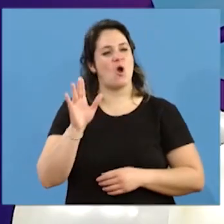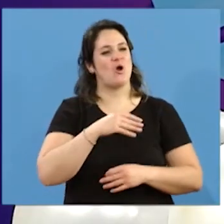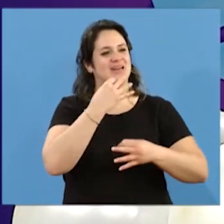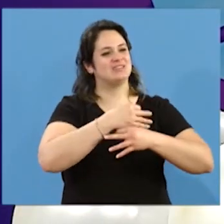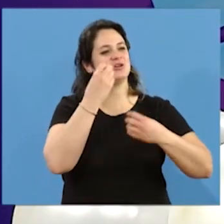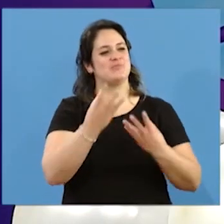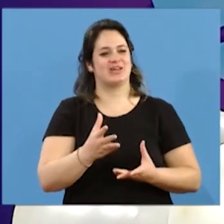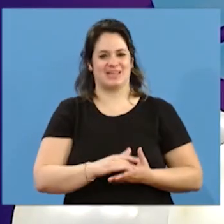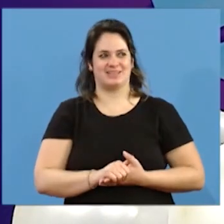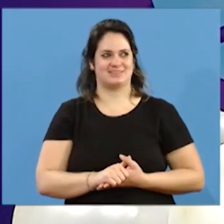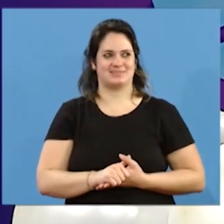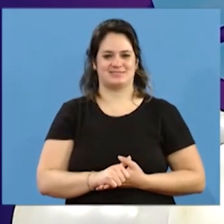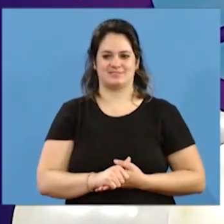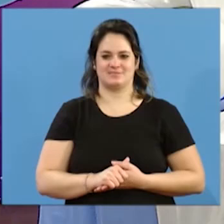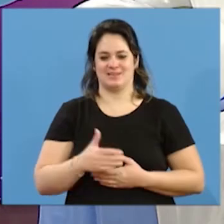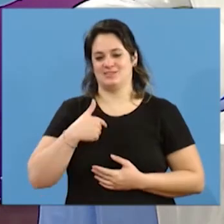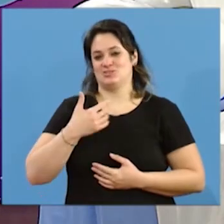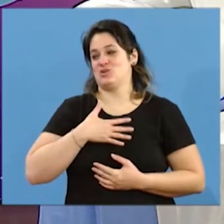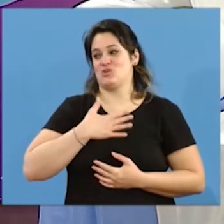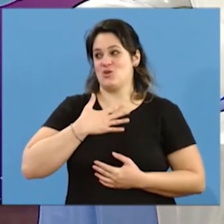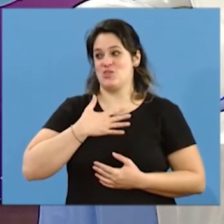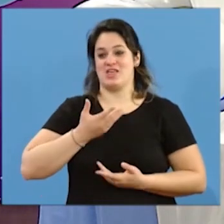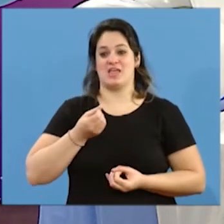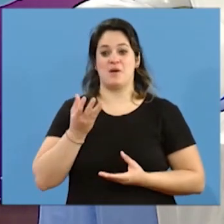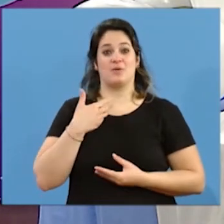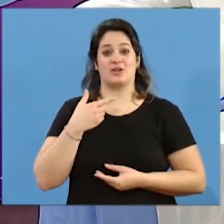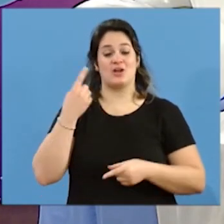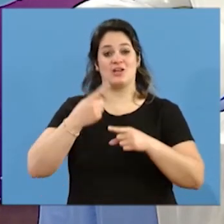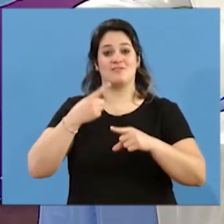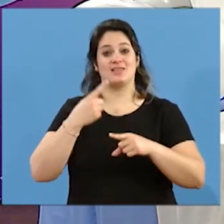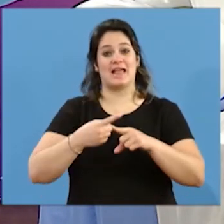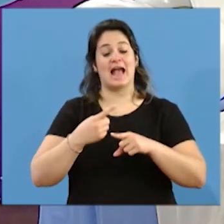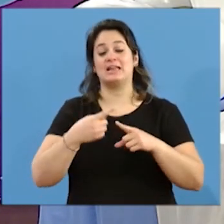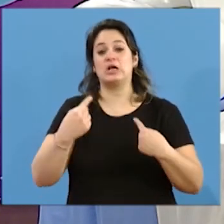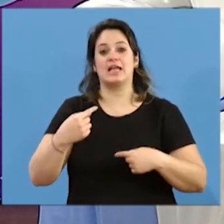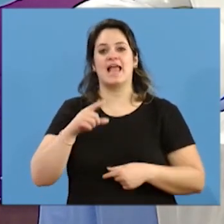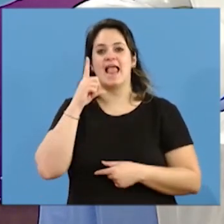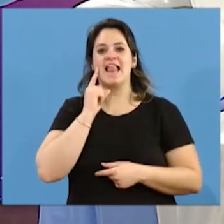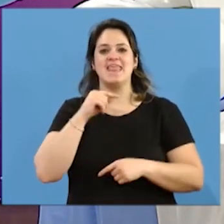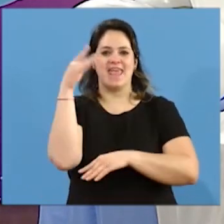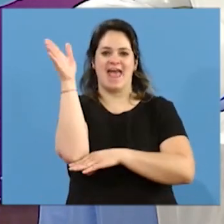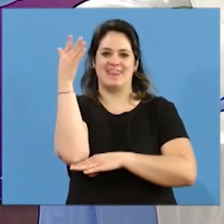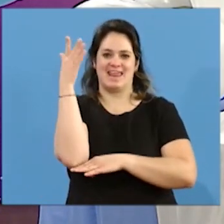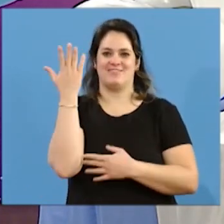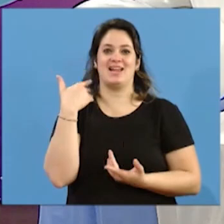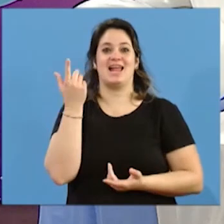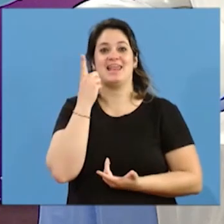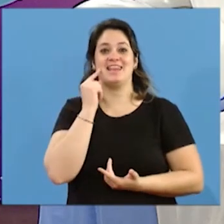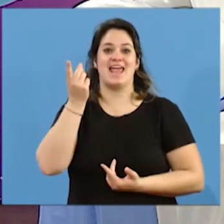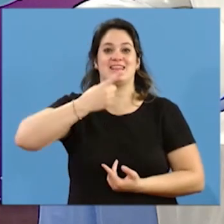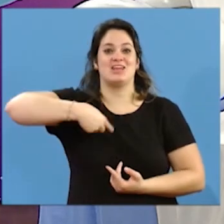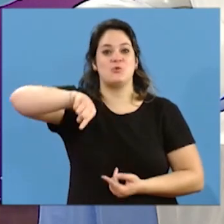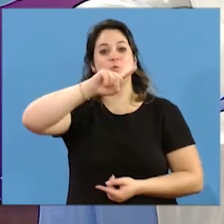Seño, ¿cómo te va? Estoy muy contenta porque hoy estamos festejando el Día de la Bandera, el Día de